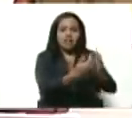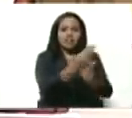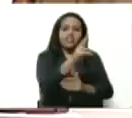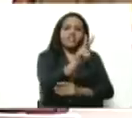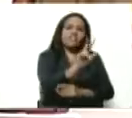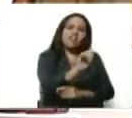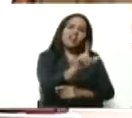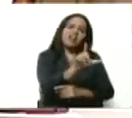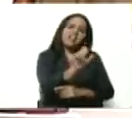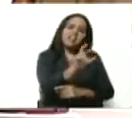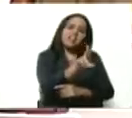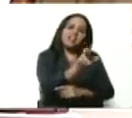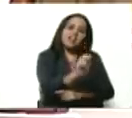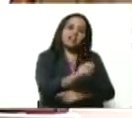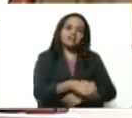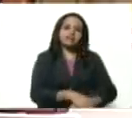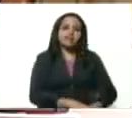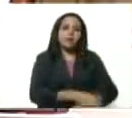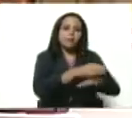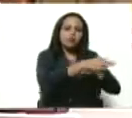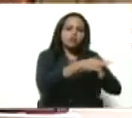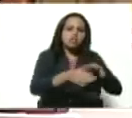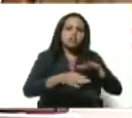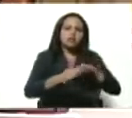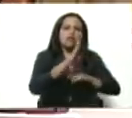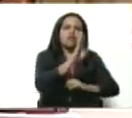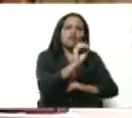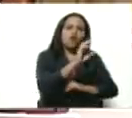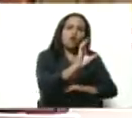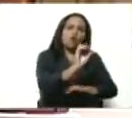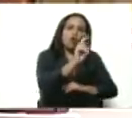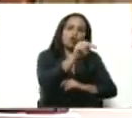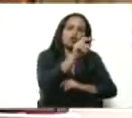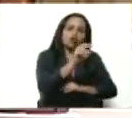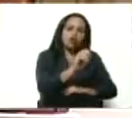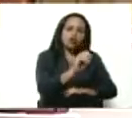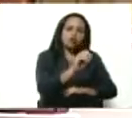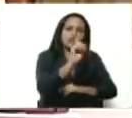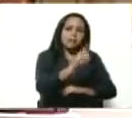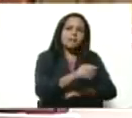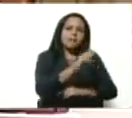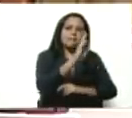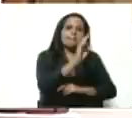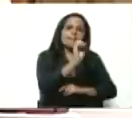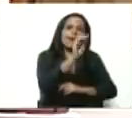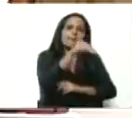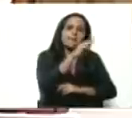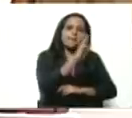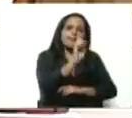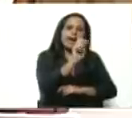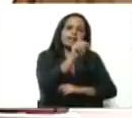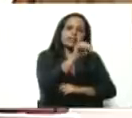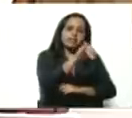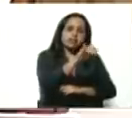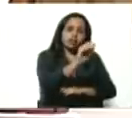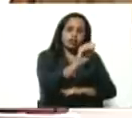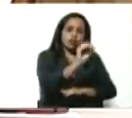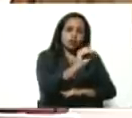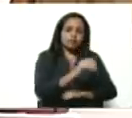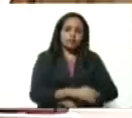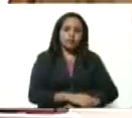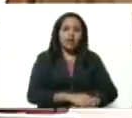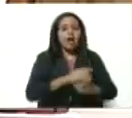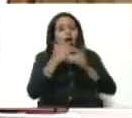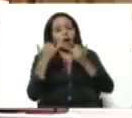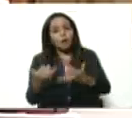municipio boconó valera y pampanito cuarentena radical luego en mérida el